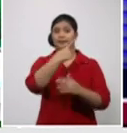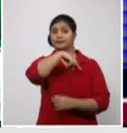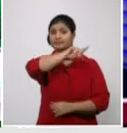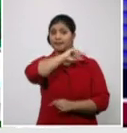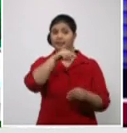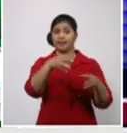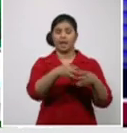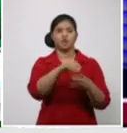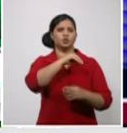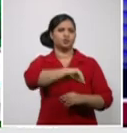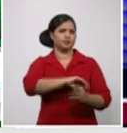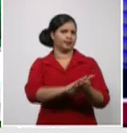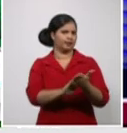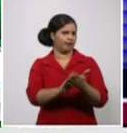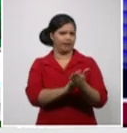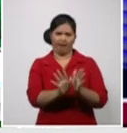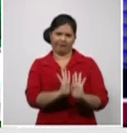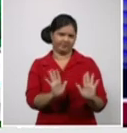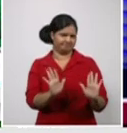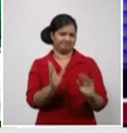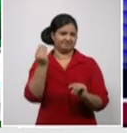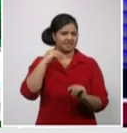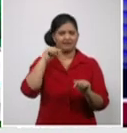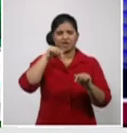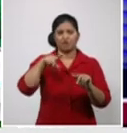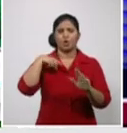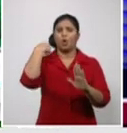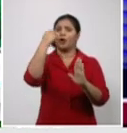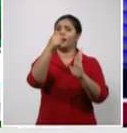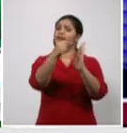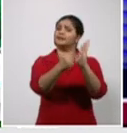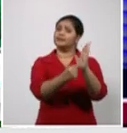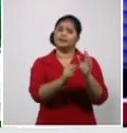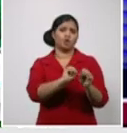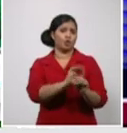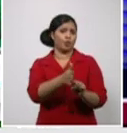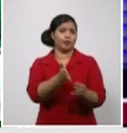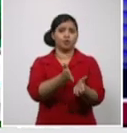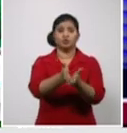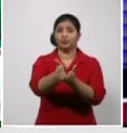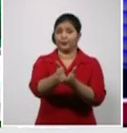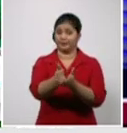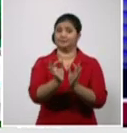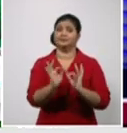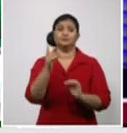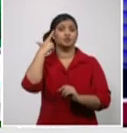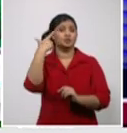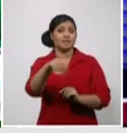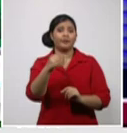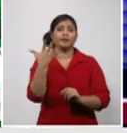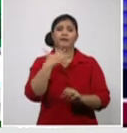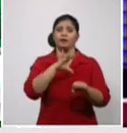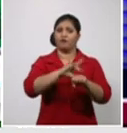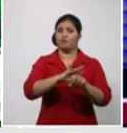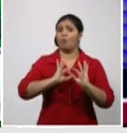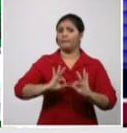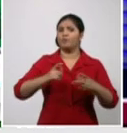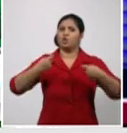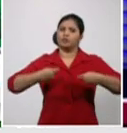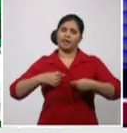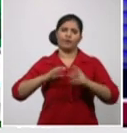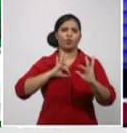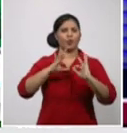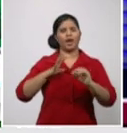totalmente asintomáticos, característica que sigue predominando en esta enfermedad. En el acumulado